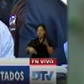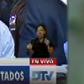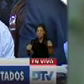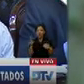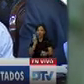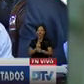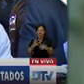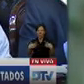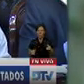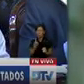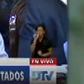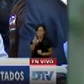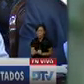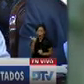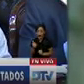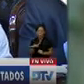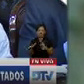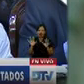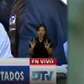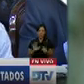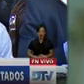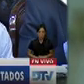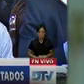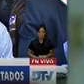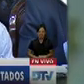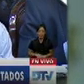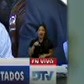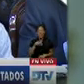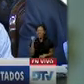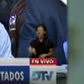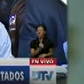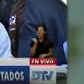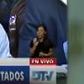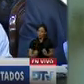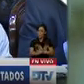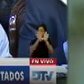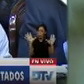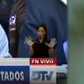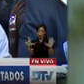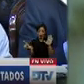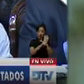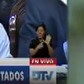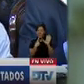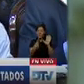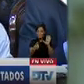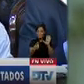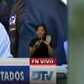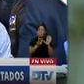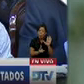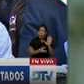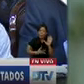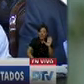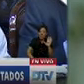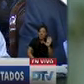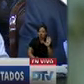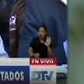lanzamiento cuidado tapabocas o sea que en los últimos días me parece que estamos un poco